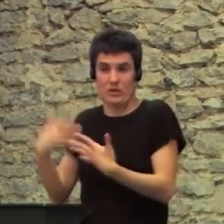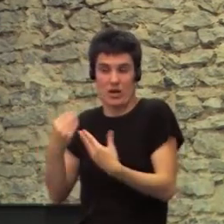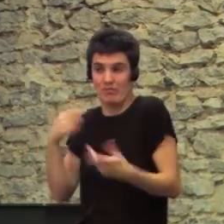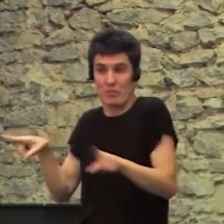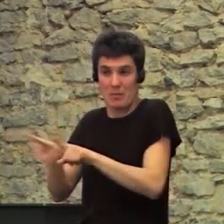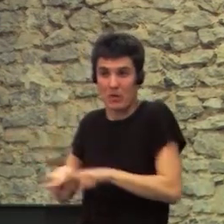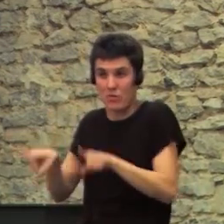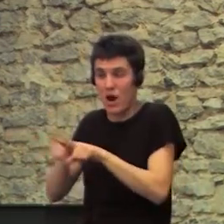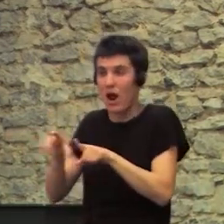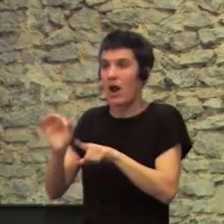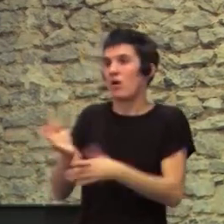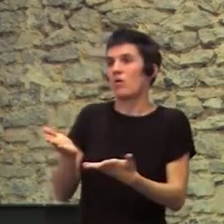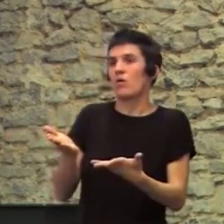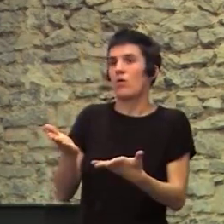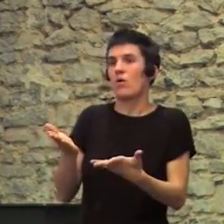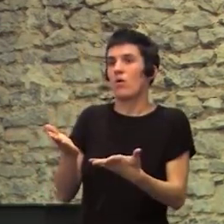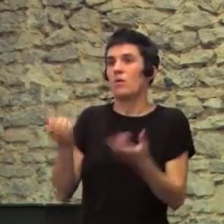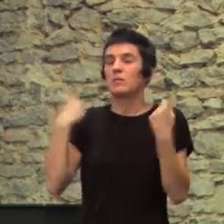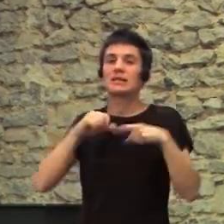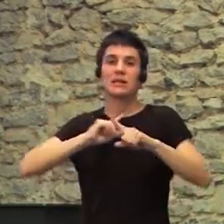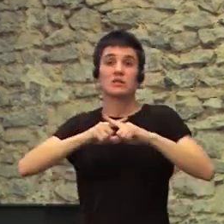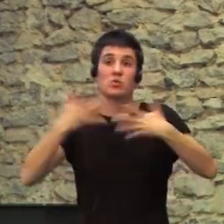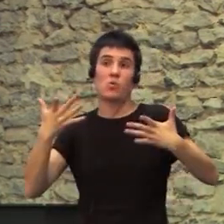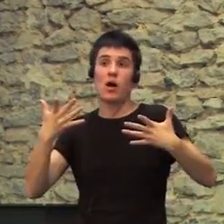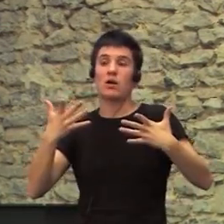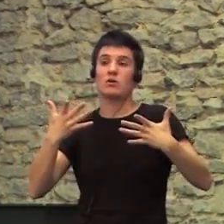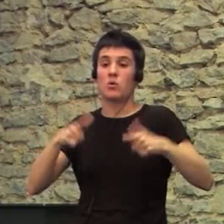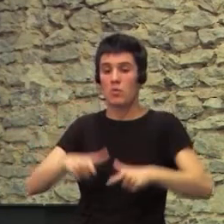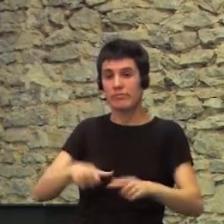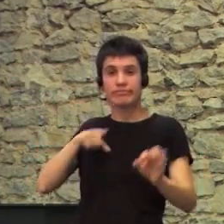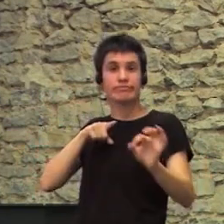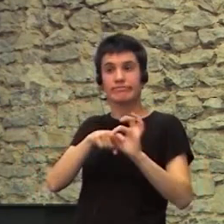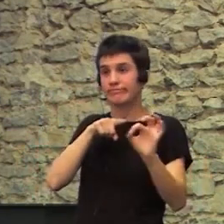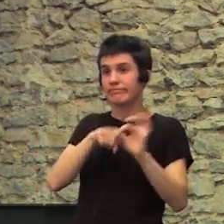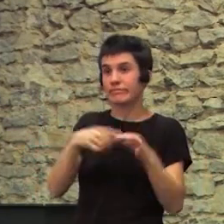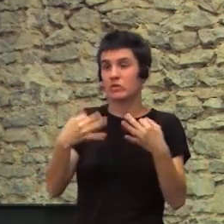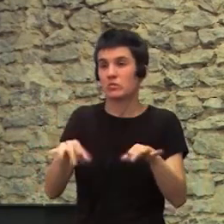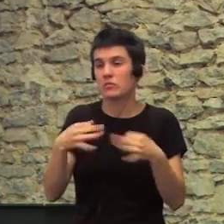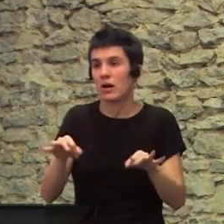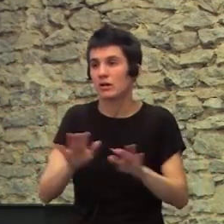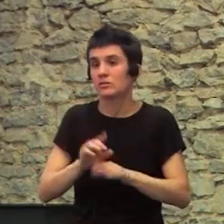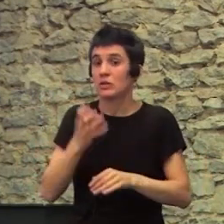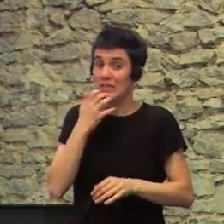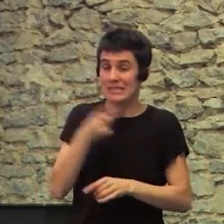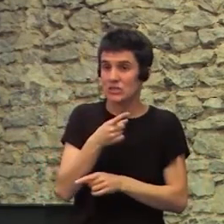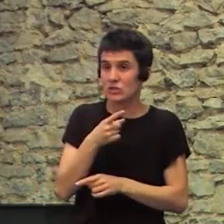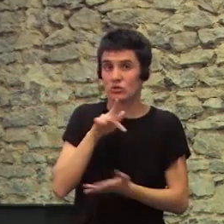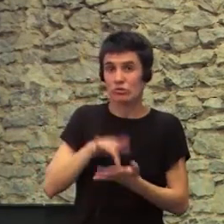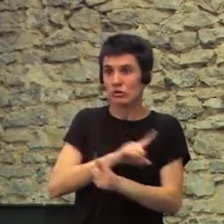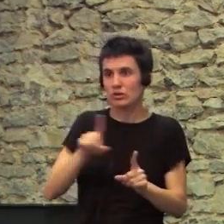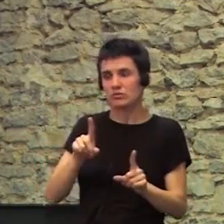sexuales tradicionales también con un coito heterosexual, digamos que tenían un sufrimiento mayor.